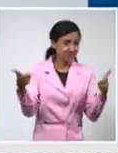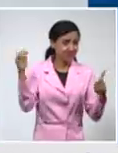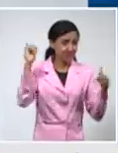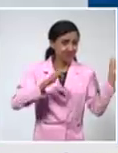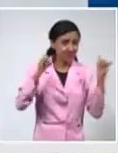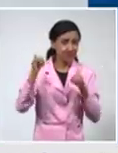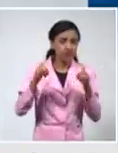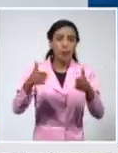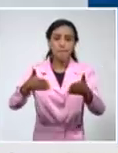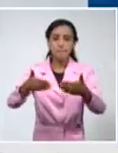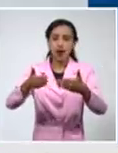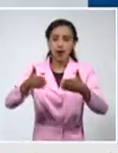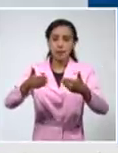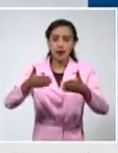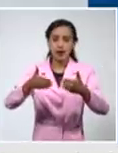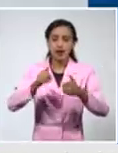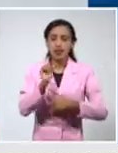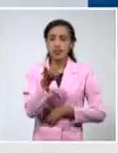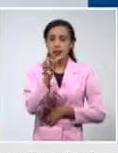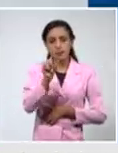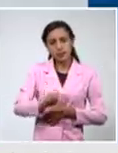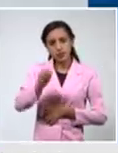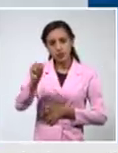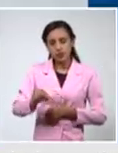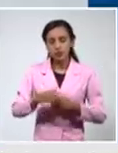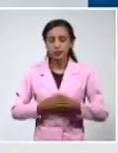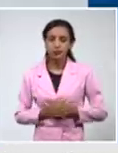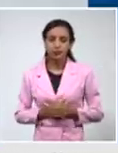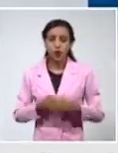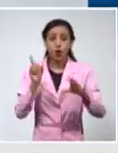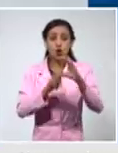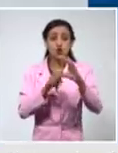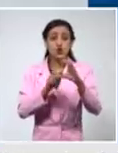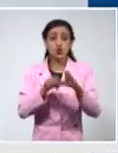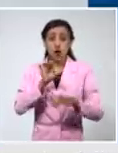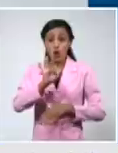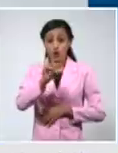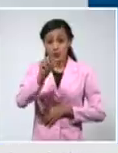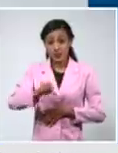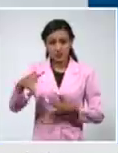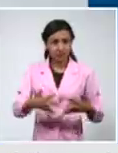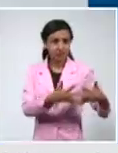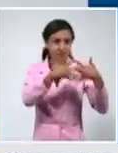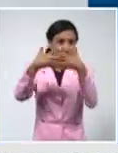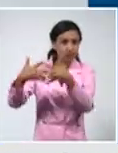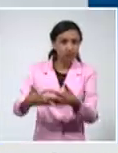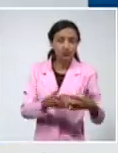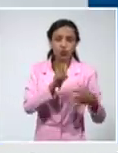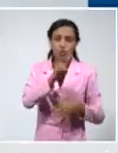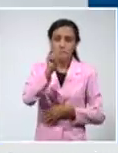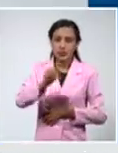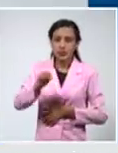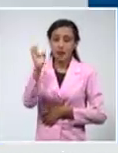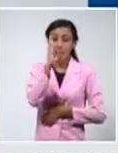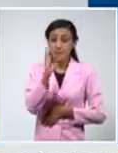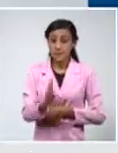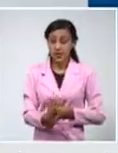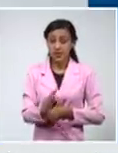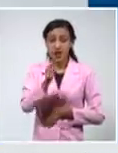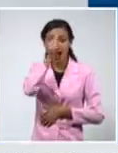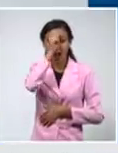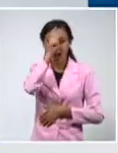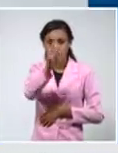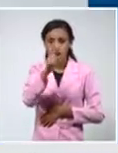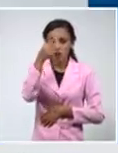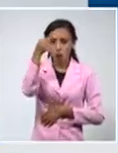Panamá, 10, Rusia 8, Estados Unidos 2 y Brasil y Alemania con